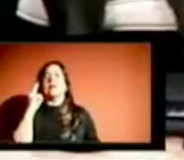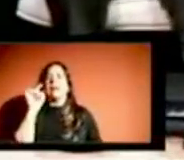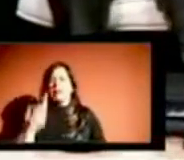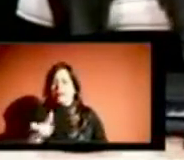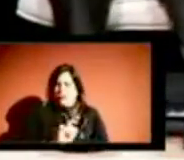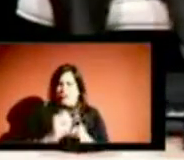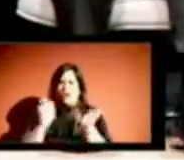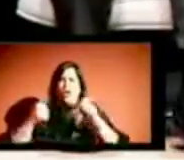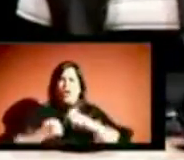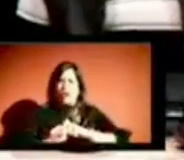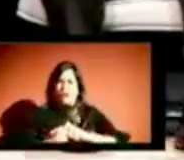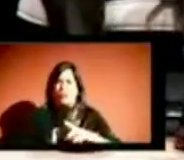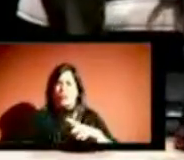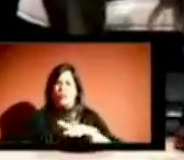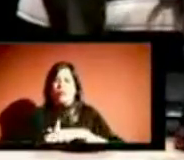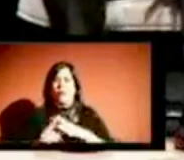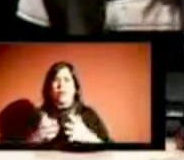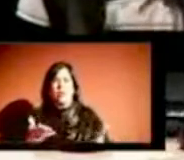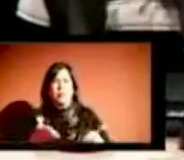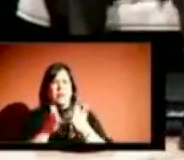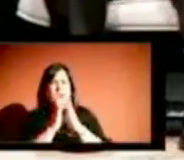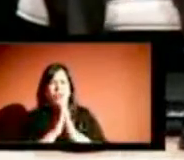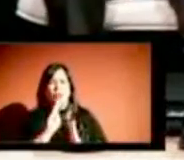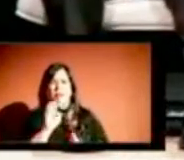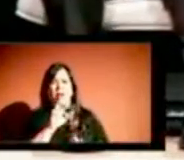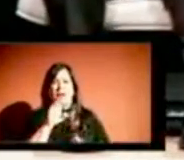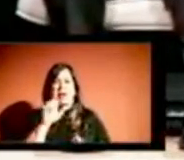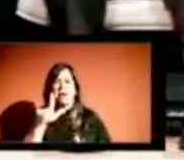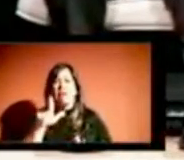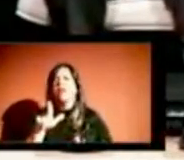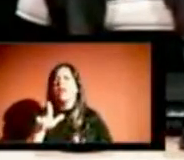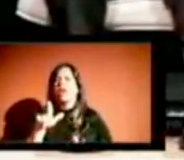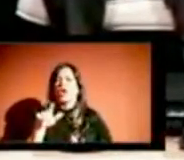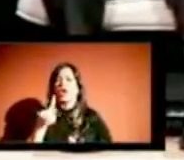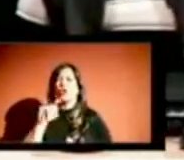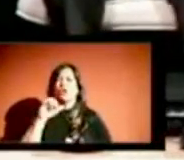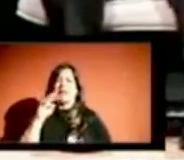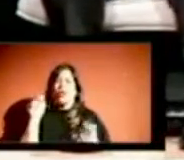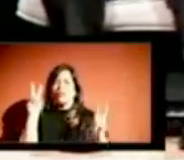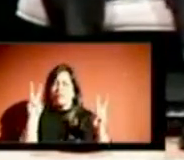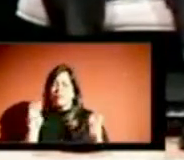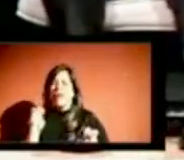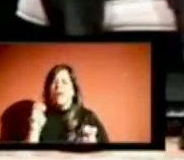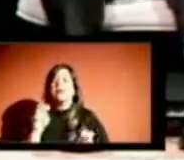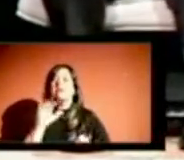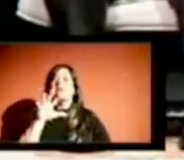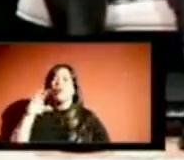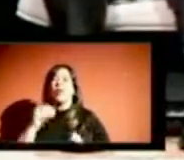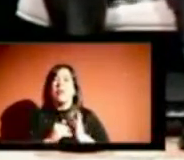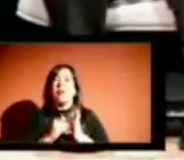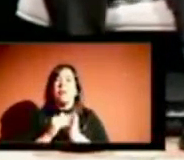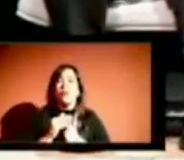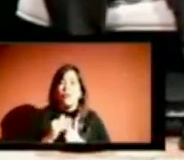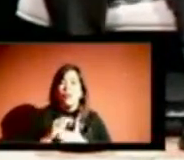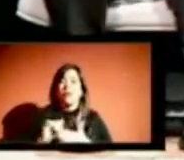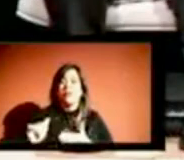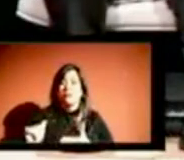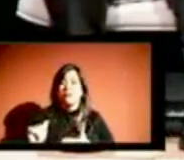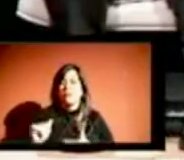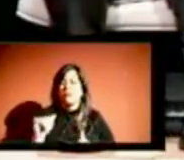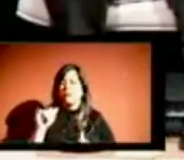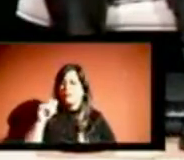este cambio pidiendo un barril de tocino no de 9 millones, sino de 50 millones. Ante